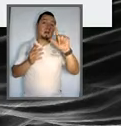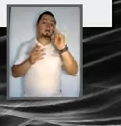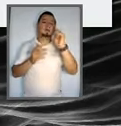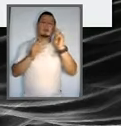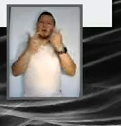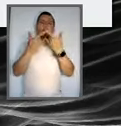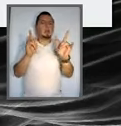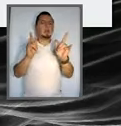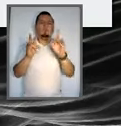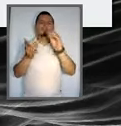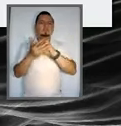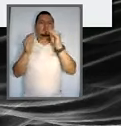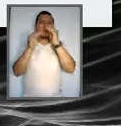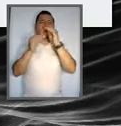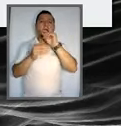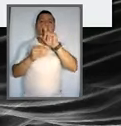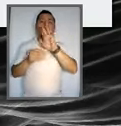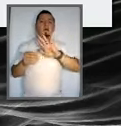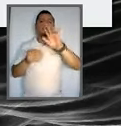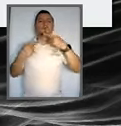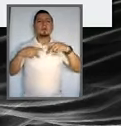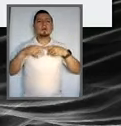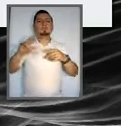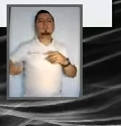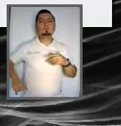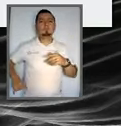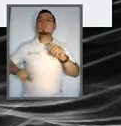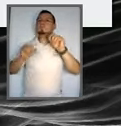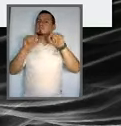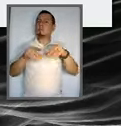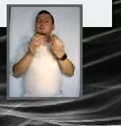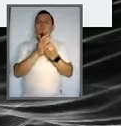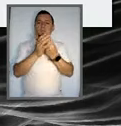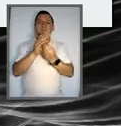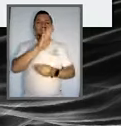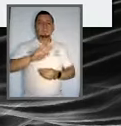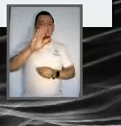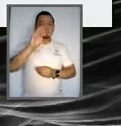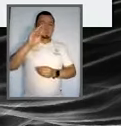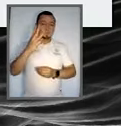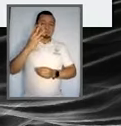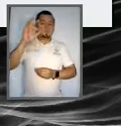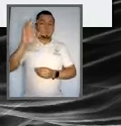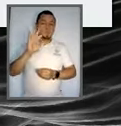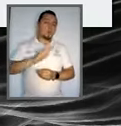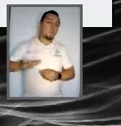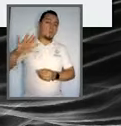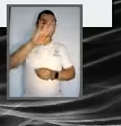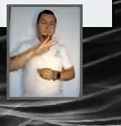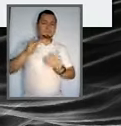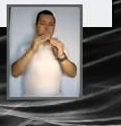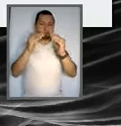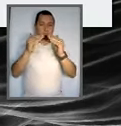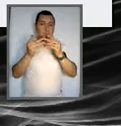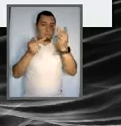ya en Jalisco de televisión abierta que prácticamente llegan al 93% de cobertura en los